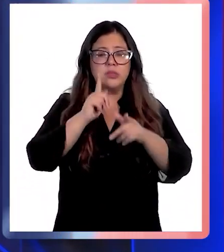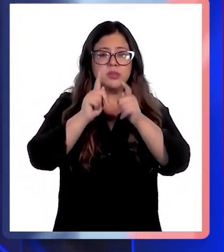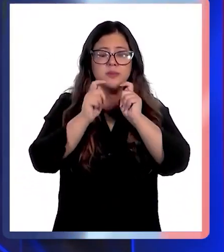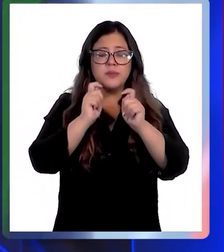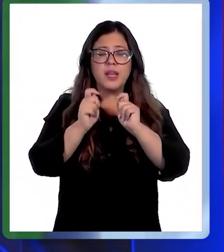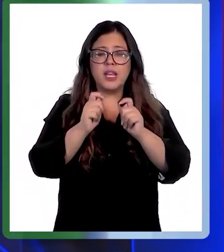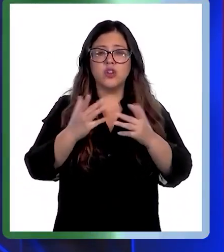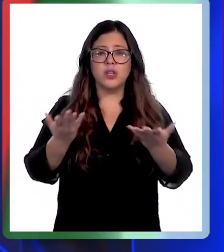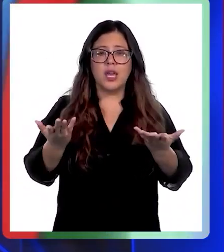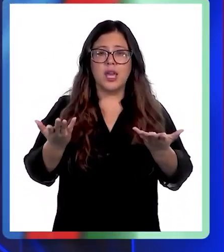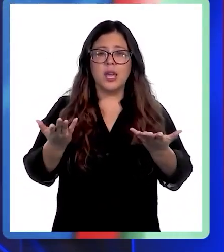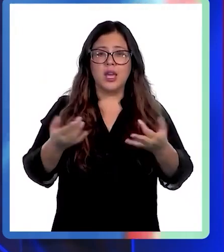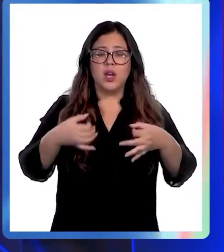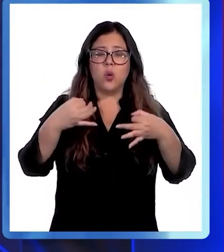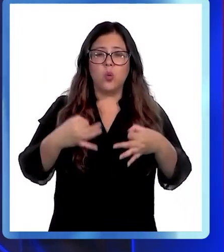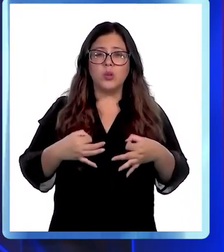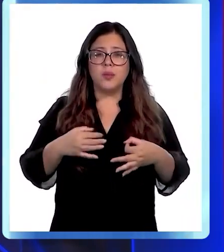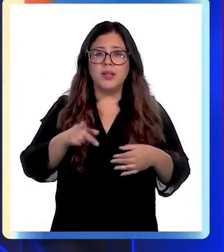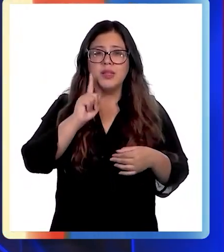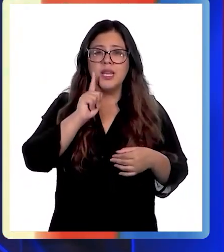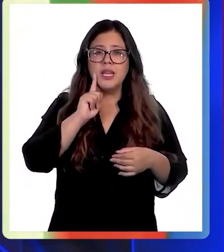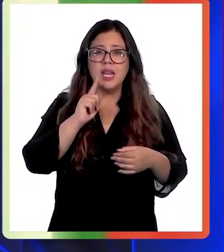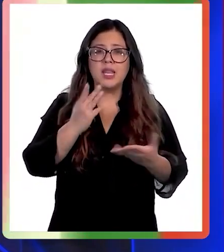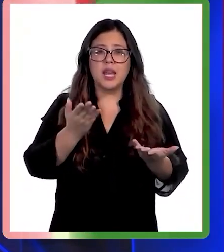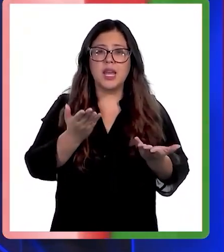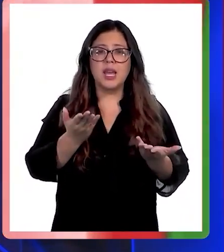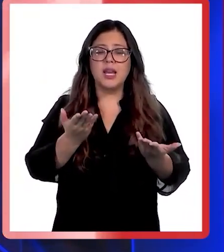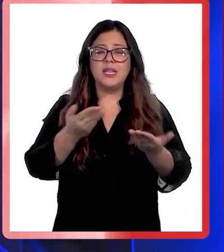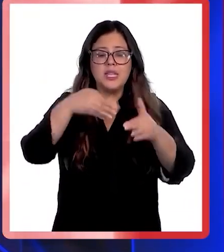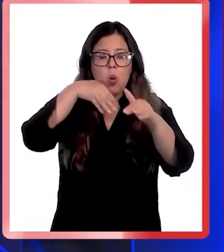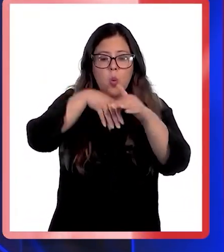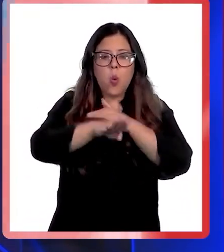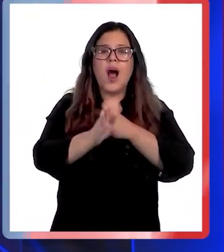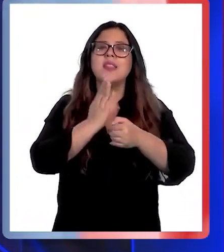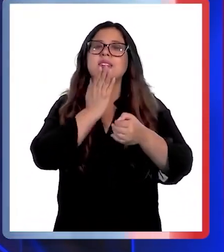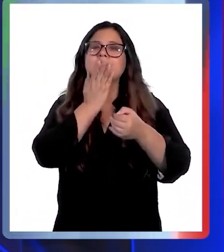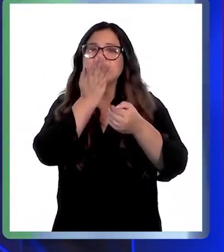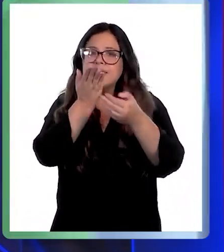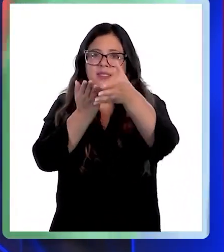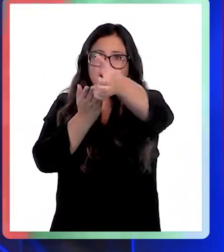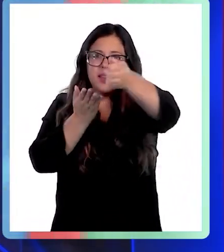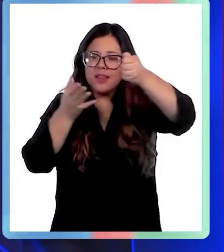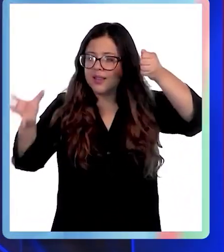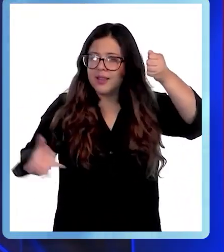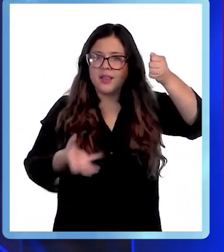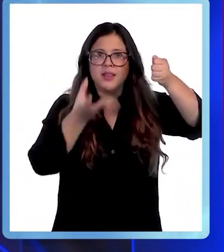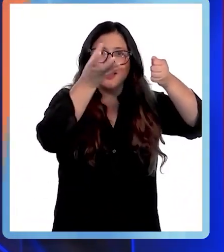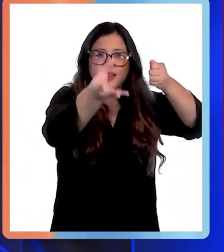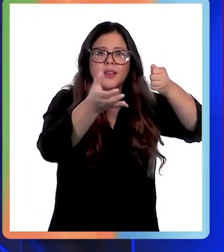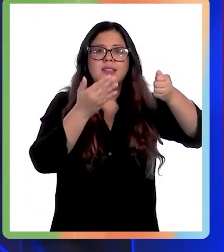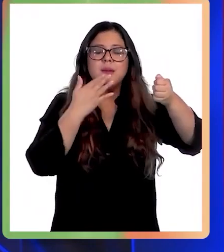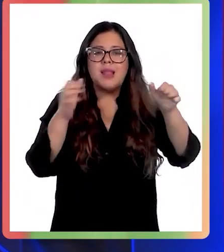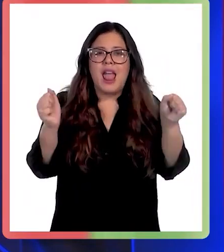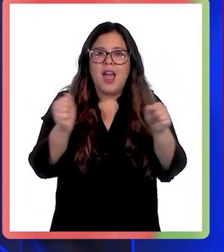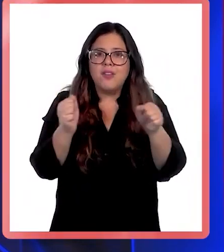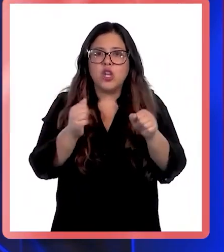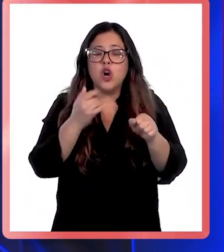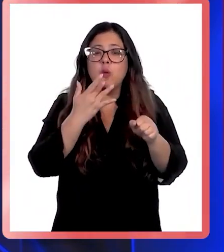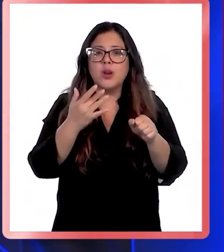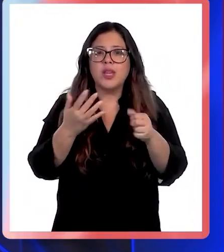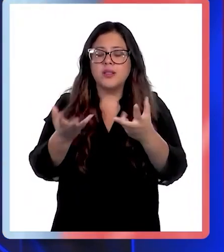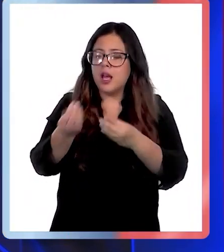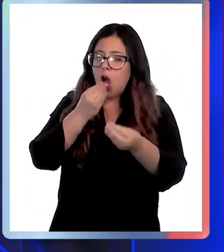que ponen en riesgo el tener una buena refrigeración de los alimentos, el conservar la cadena de frío, porque